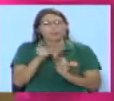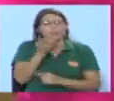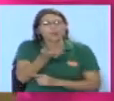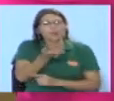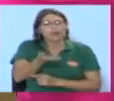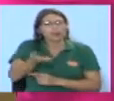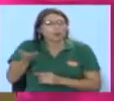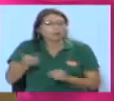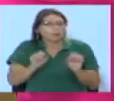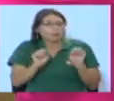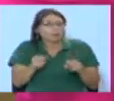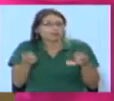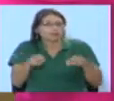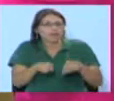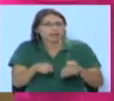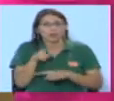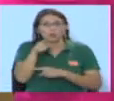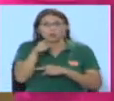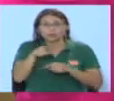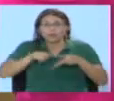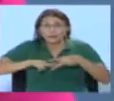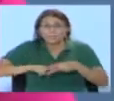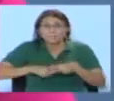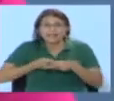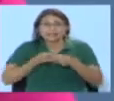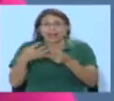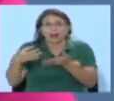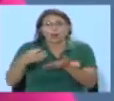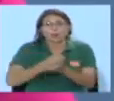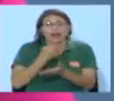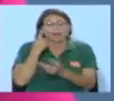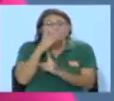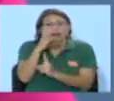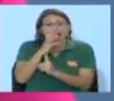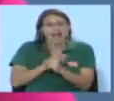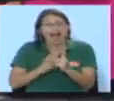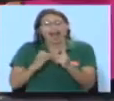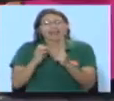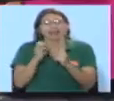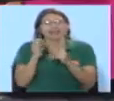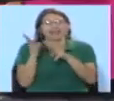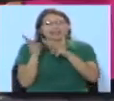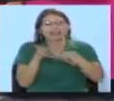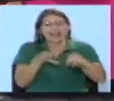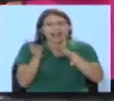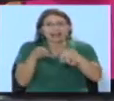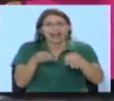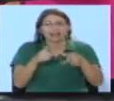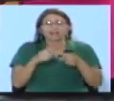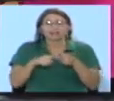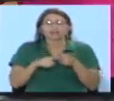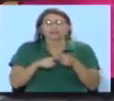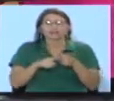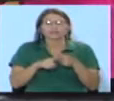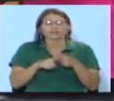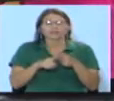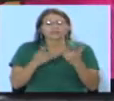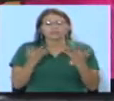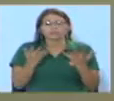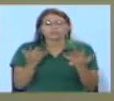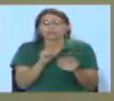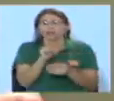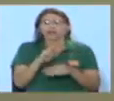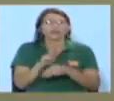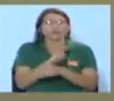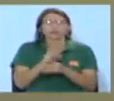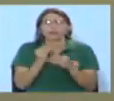es muy posible que suceda. Cuando se empieza a cobrar por descarga, pues va a haber una desaceleración en el uso de la red. Uh-huh. Eso